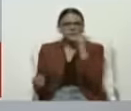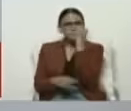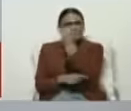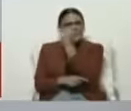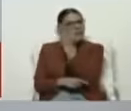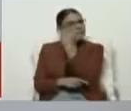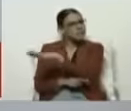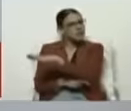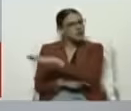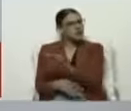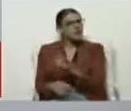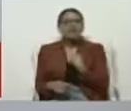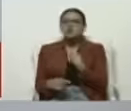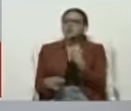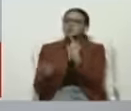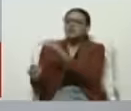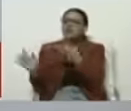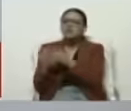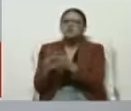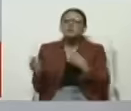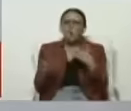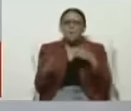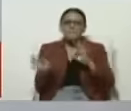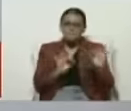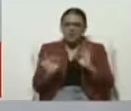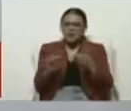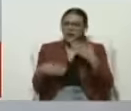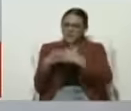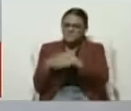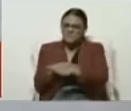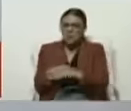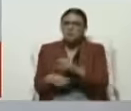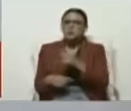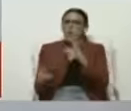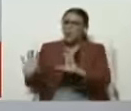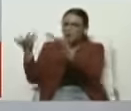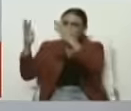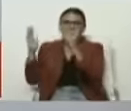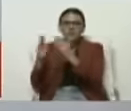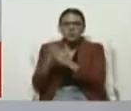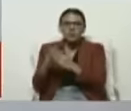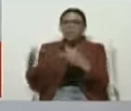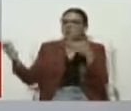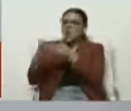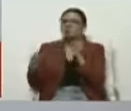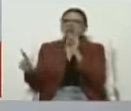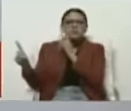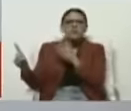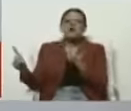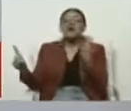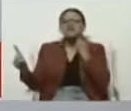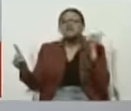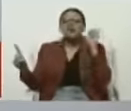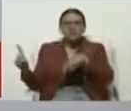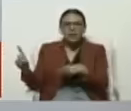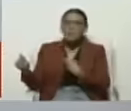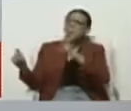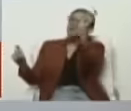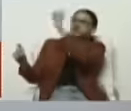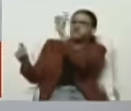quemar su vivienda, amenazar con asesinar a su madre enferma, colocar grafitis en el más puro